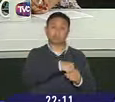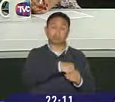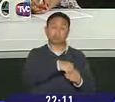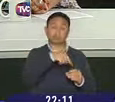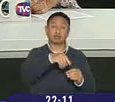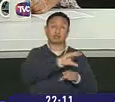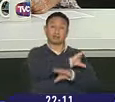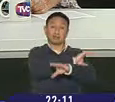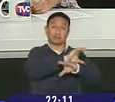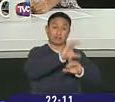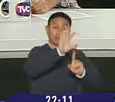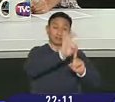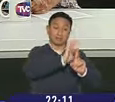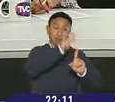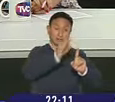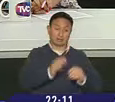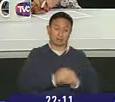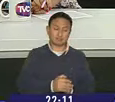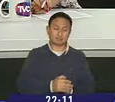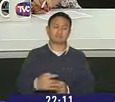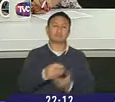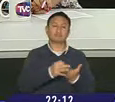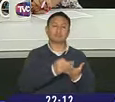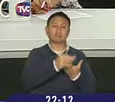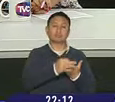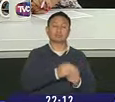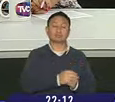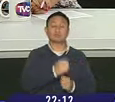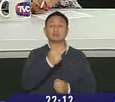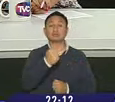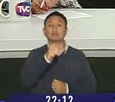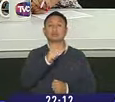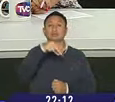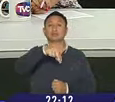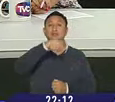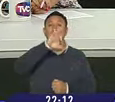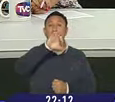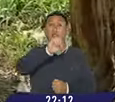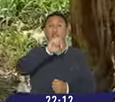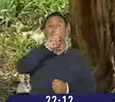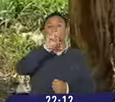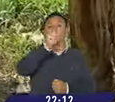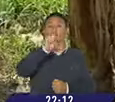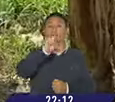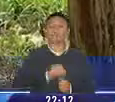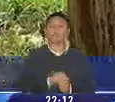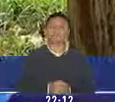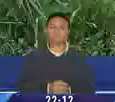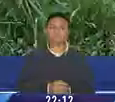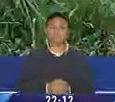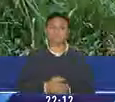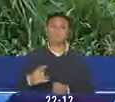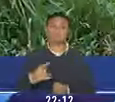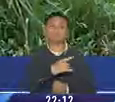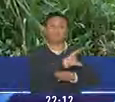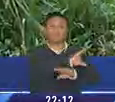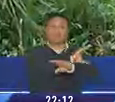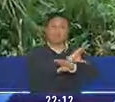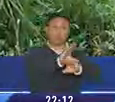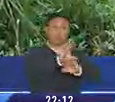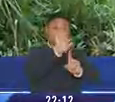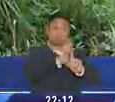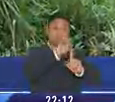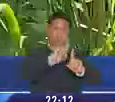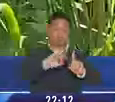bananera. El hecho violento se registró en el cantón Santa Rosa, en la provincia del Oro. En esta bananera, ubicada en la parroquia La